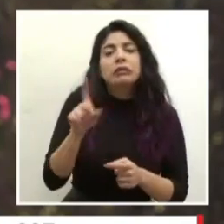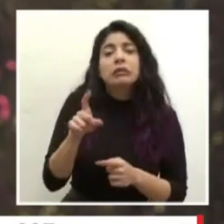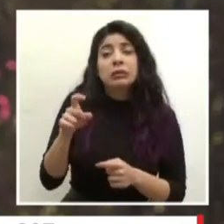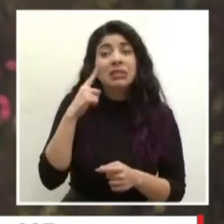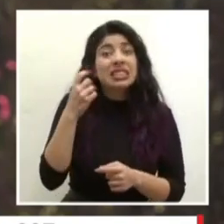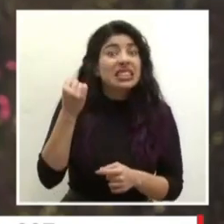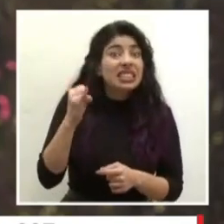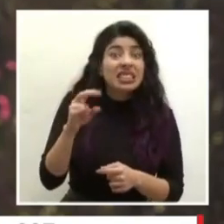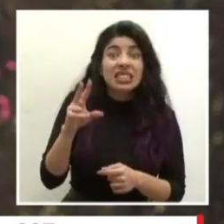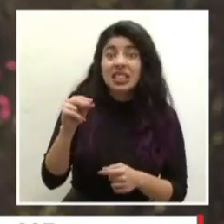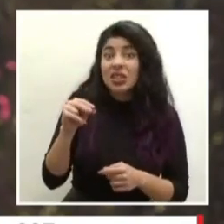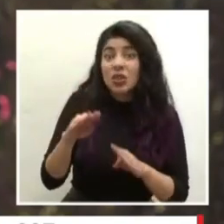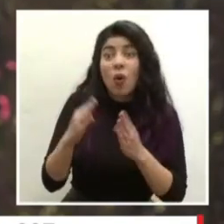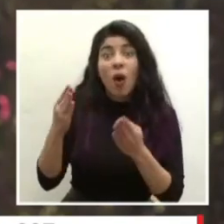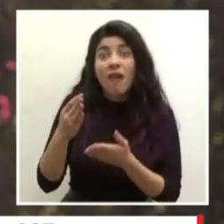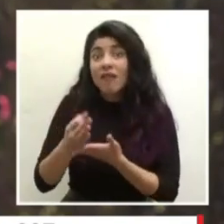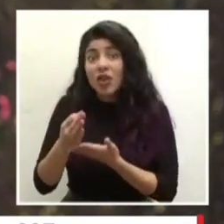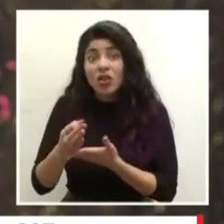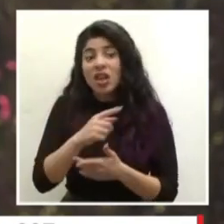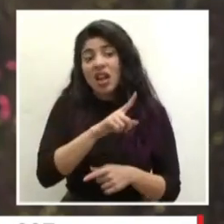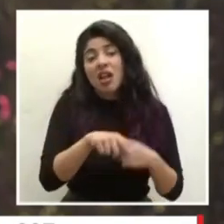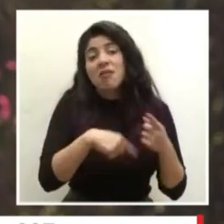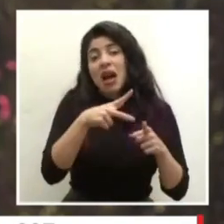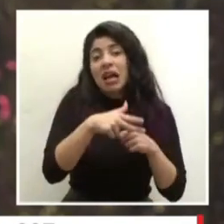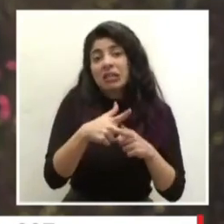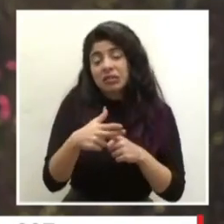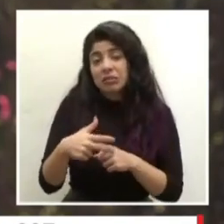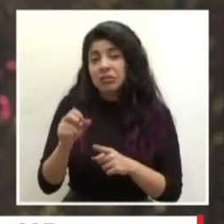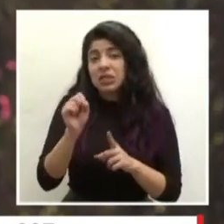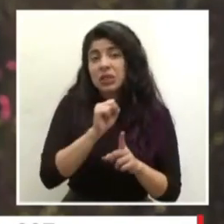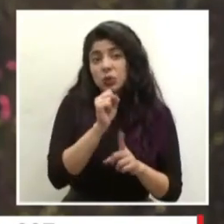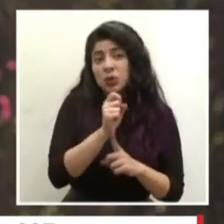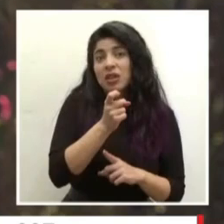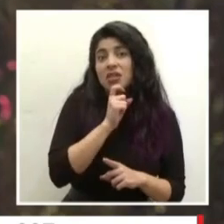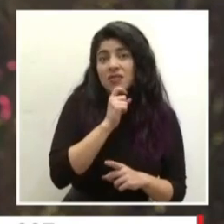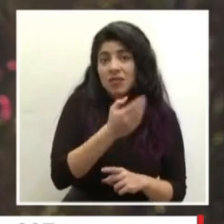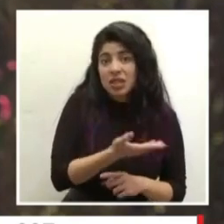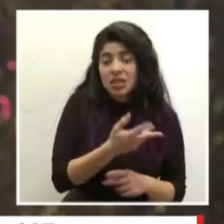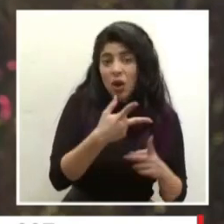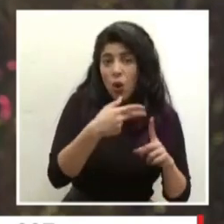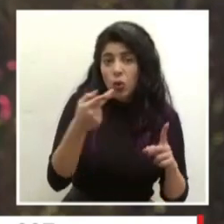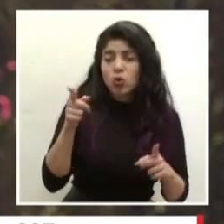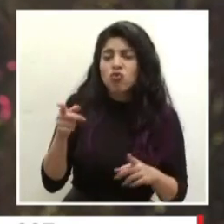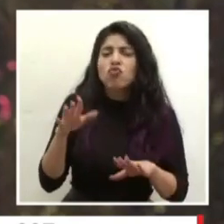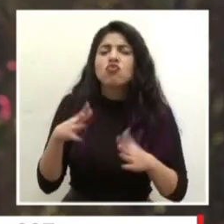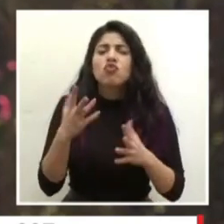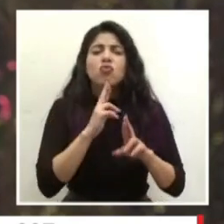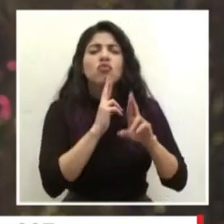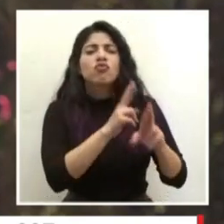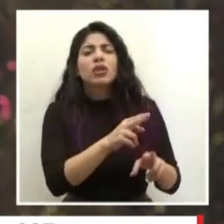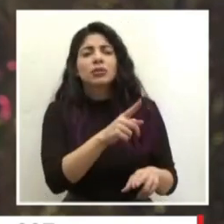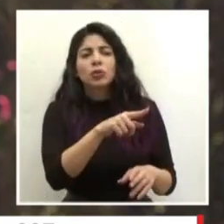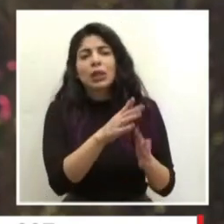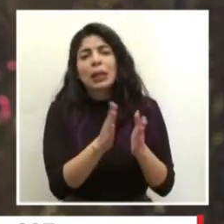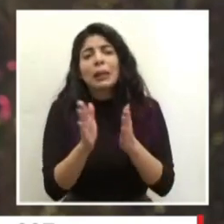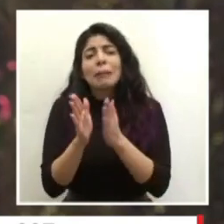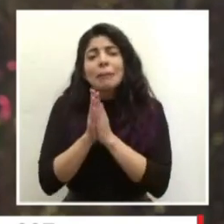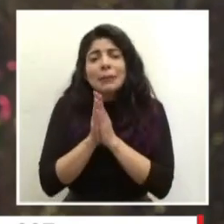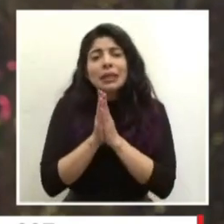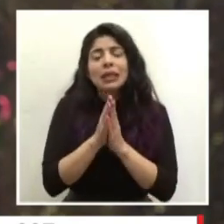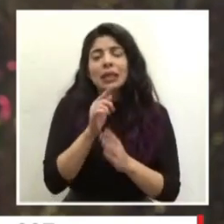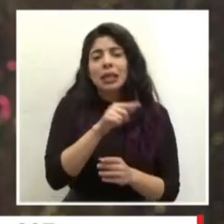van a venir despidos y una situación muy complicada en el sector hotelero. Entonces, ¿qué le responde usted a esa petición de